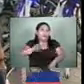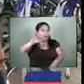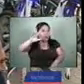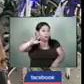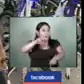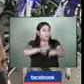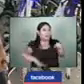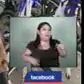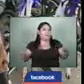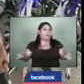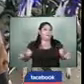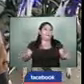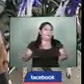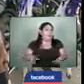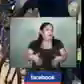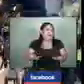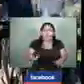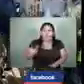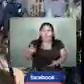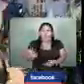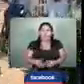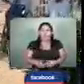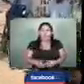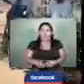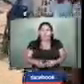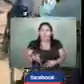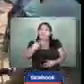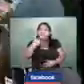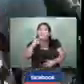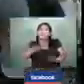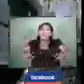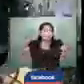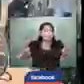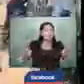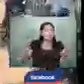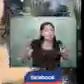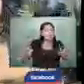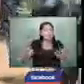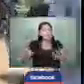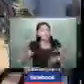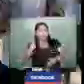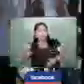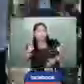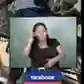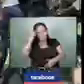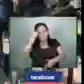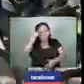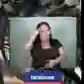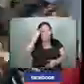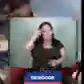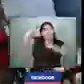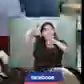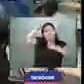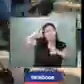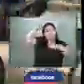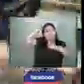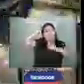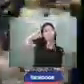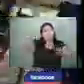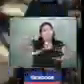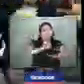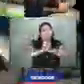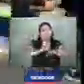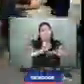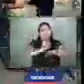dólares. A veces no tengo. Quienes lanzaron la campaña buscan hacer conciencia y reducir los